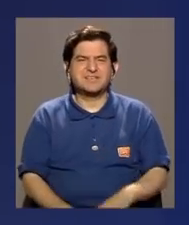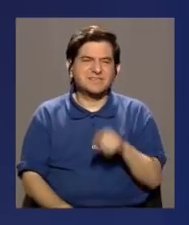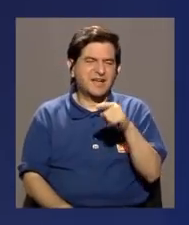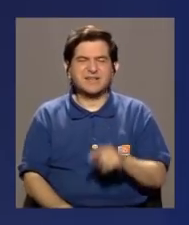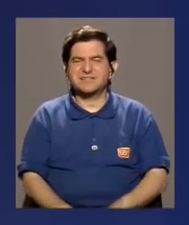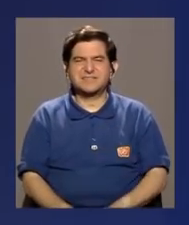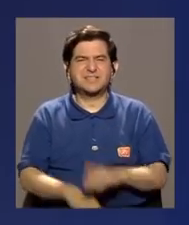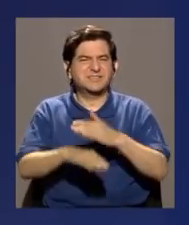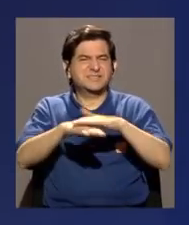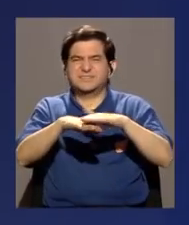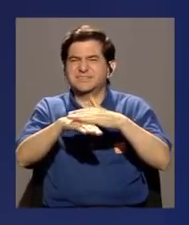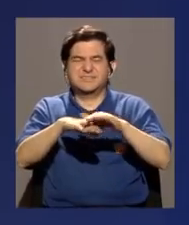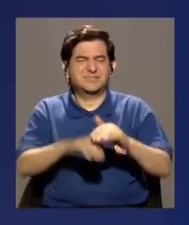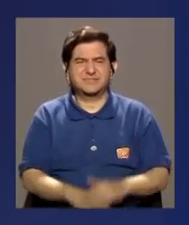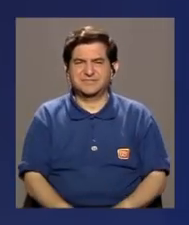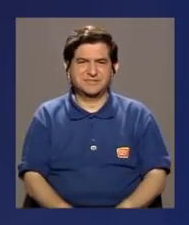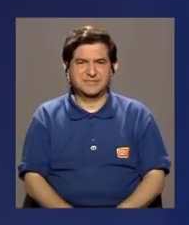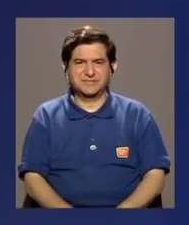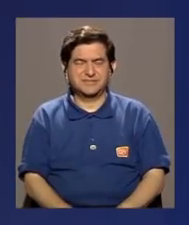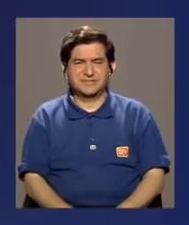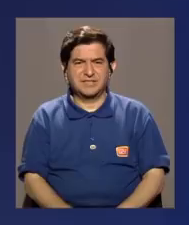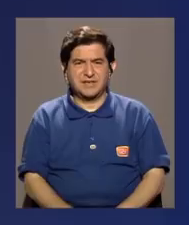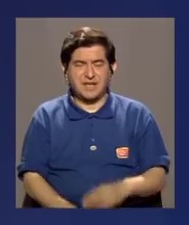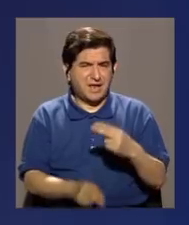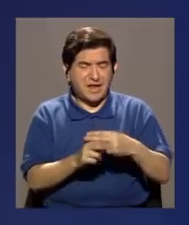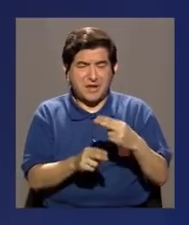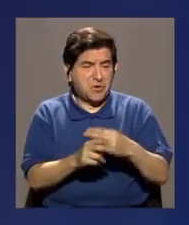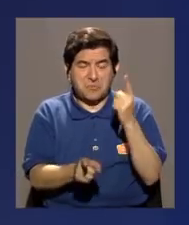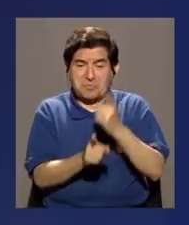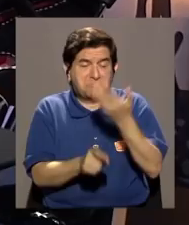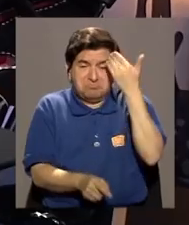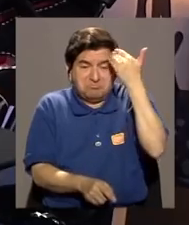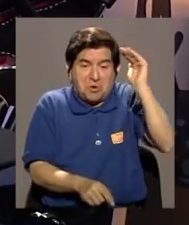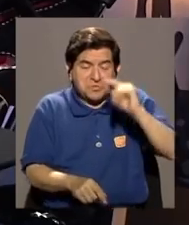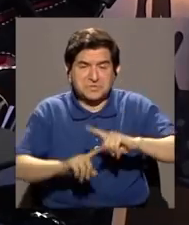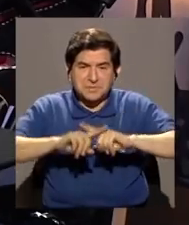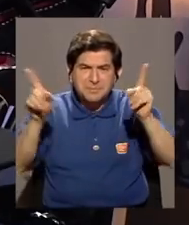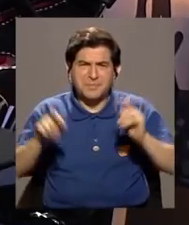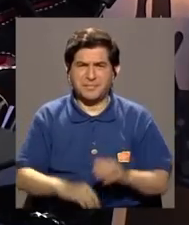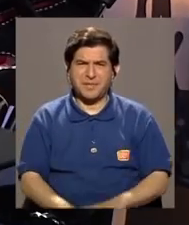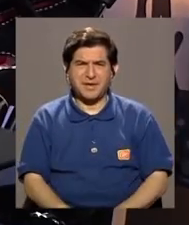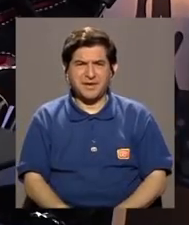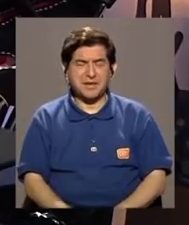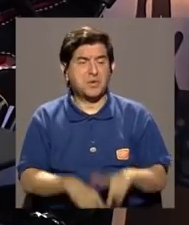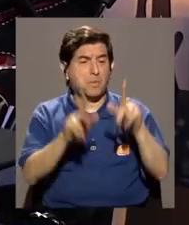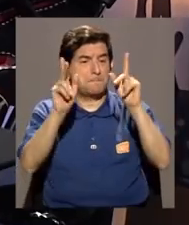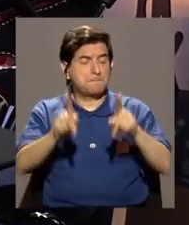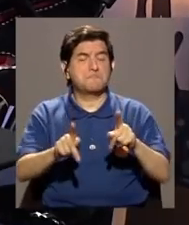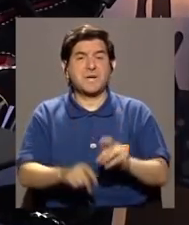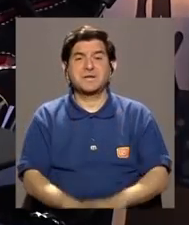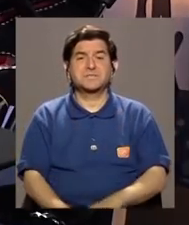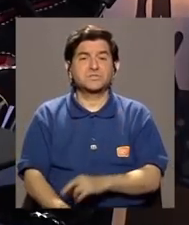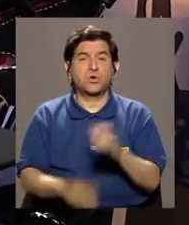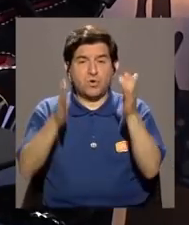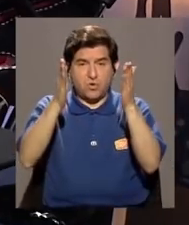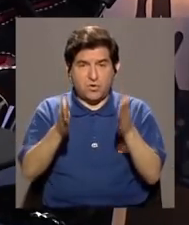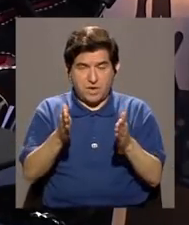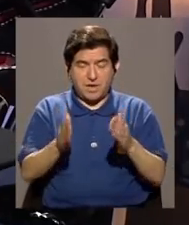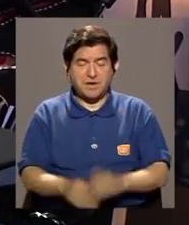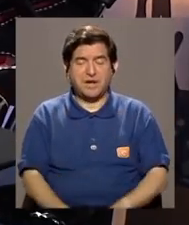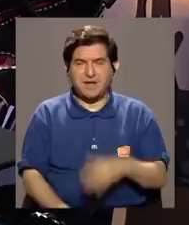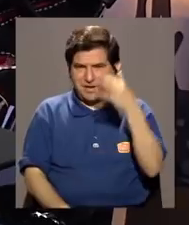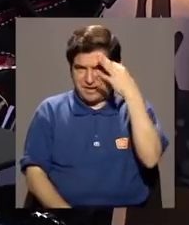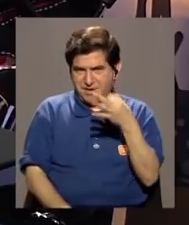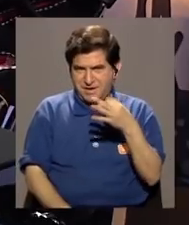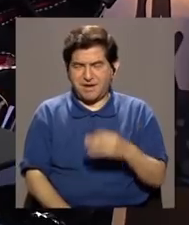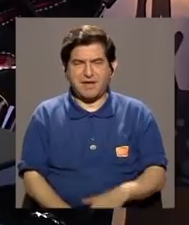tibio no sé si será el nombre correcto lo que sí podemos ver es que tal vez la persona que para los costarricenses era